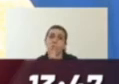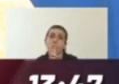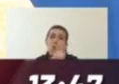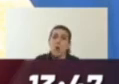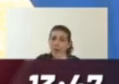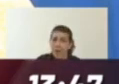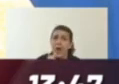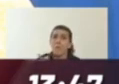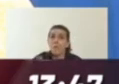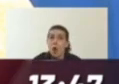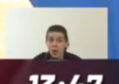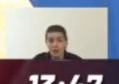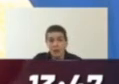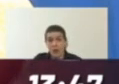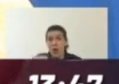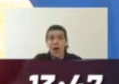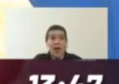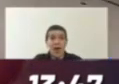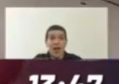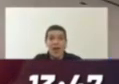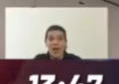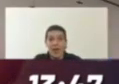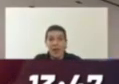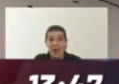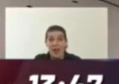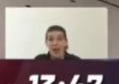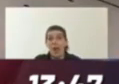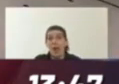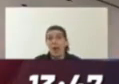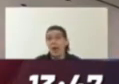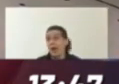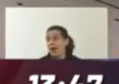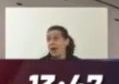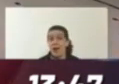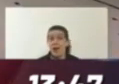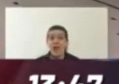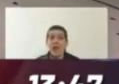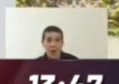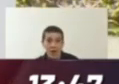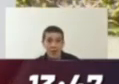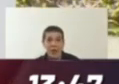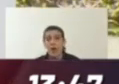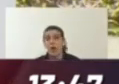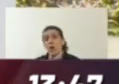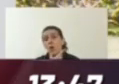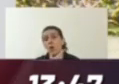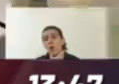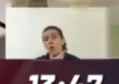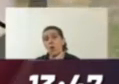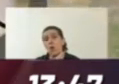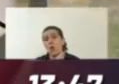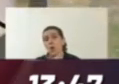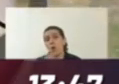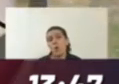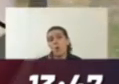Y por eso estamos aquí, junto al jefe de gobierno de la Ciudad de Buenos Aires, junto al gobernador de la